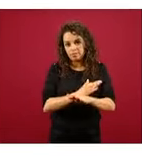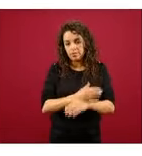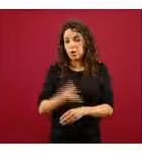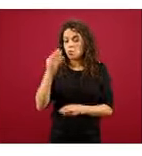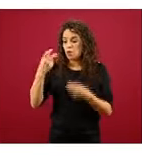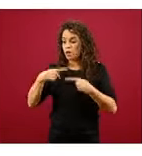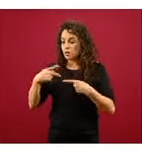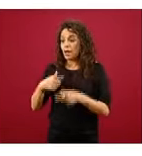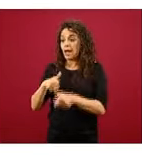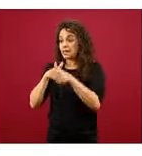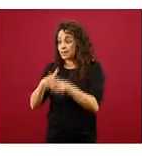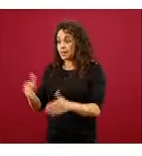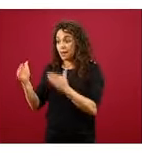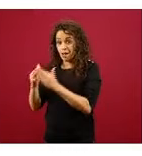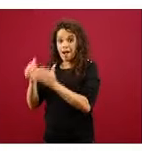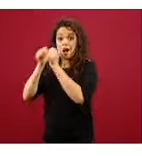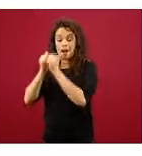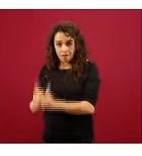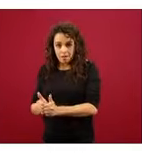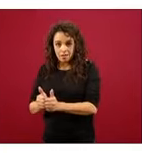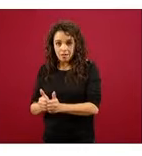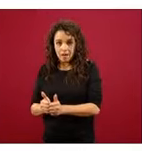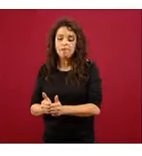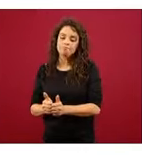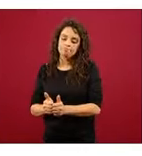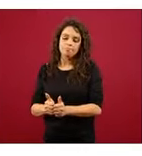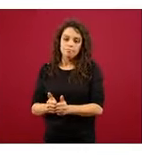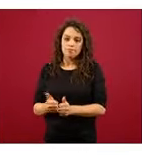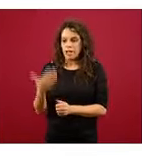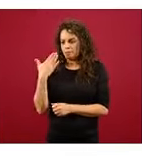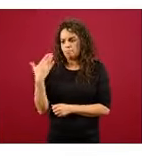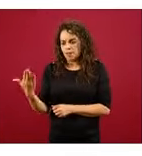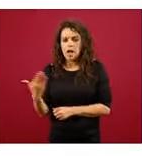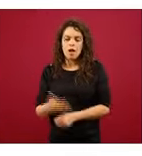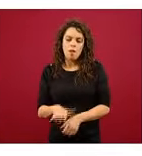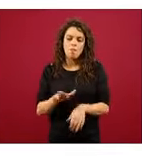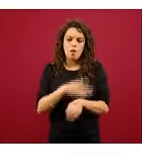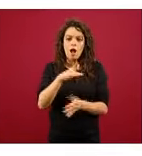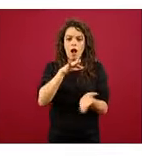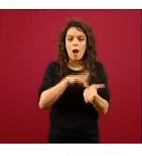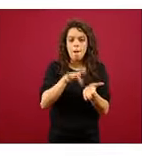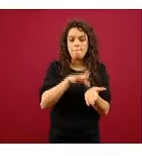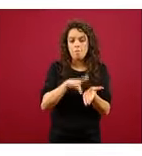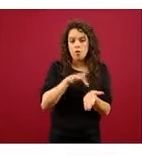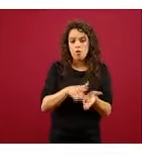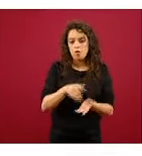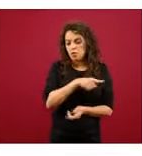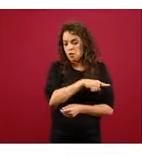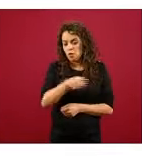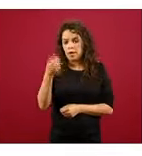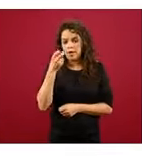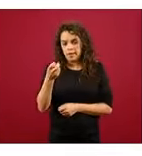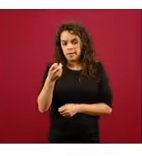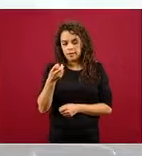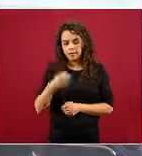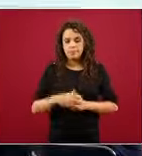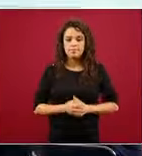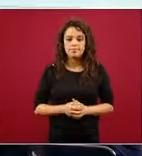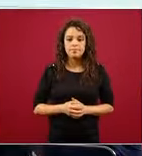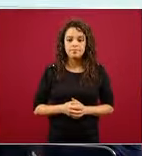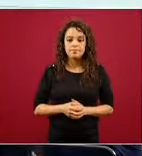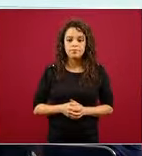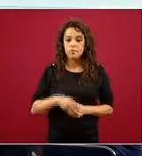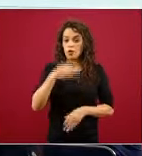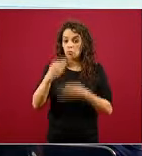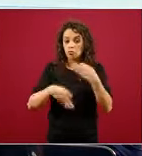casa y que siguen haciendo y apoyando pues estas actividades que les he presentado. Es importante también que entre